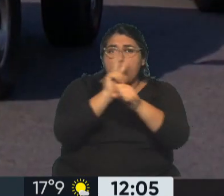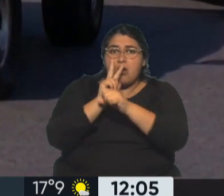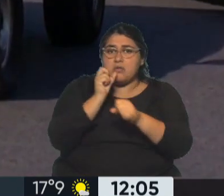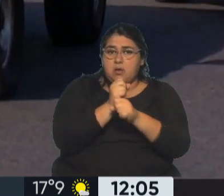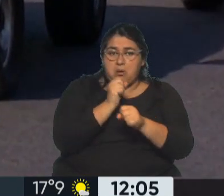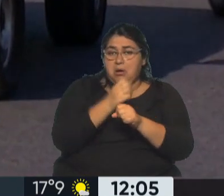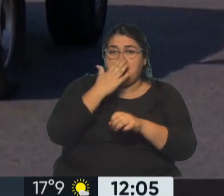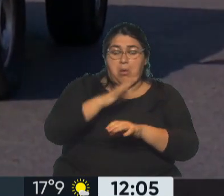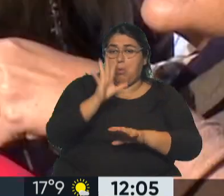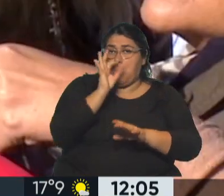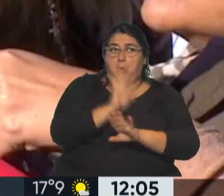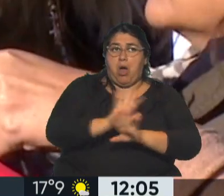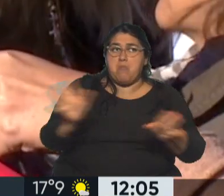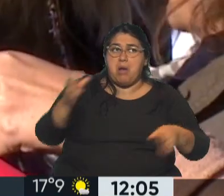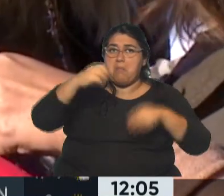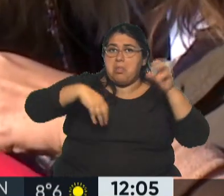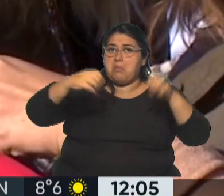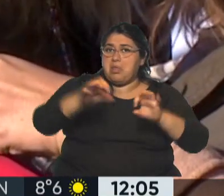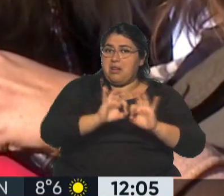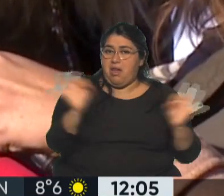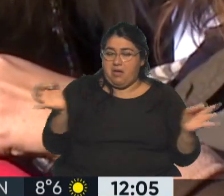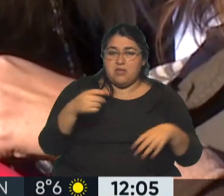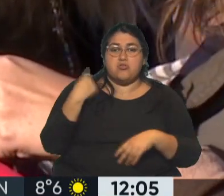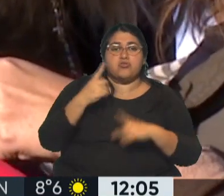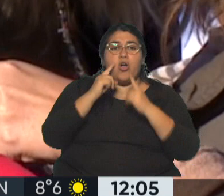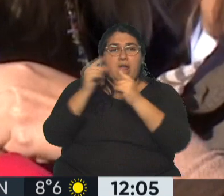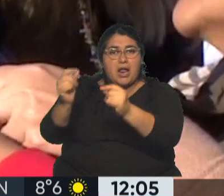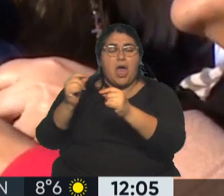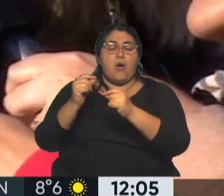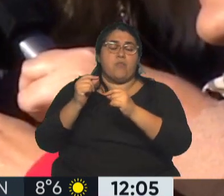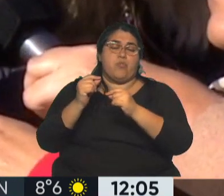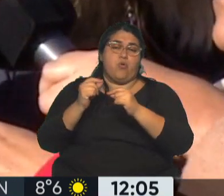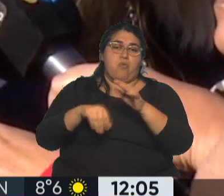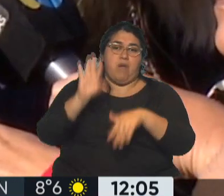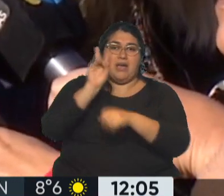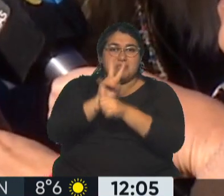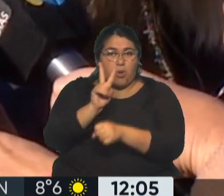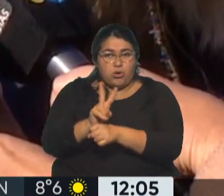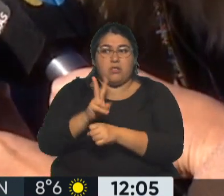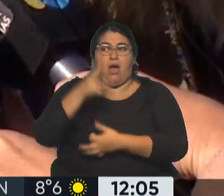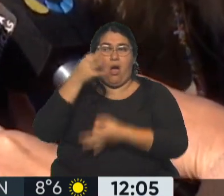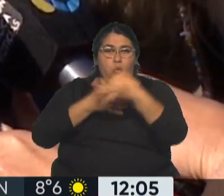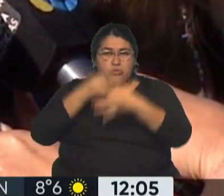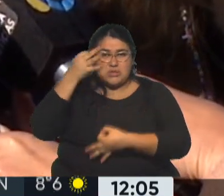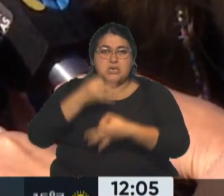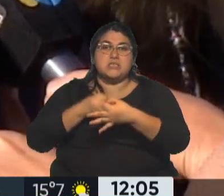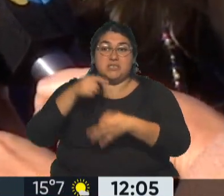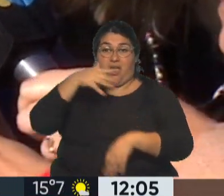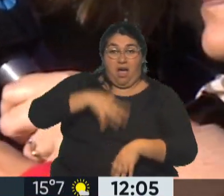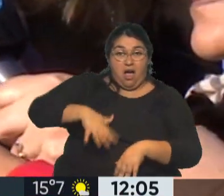más aparecieron. Lamentablemente, si pedir reclamo o hacer reclamo sobre seguridad, justicia en La